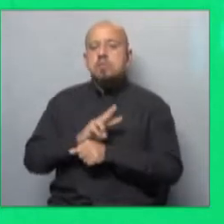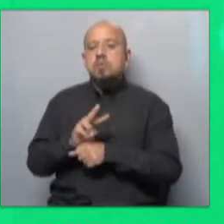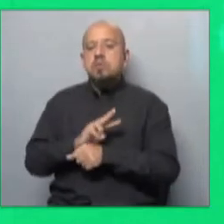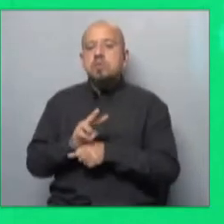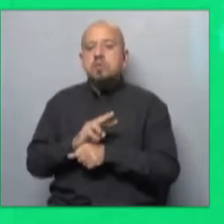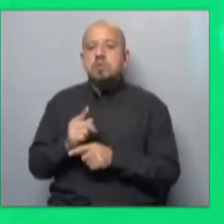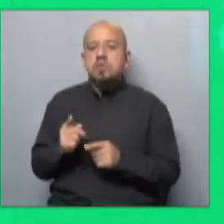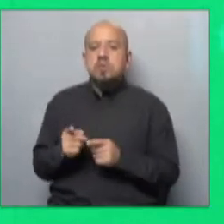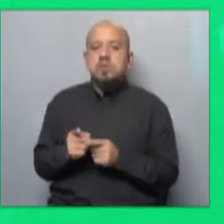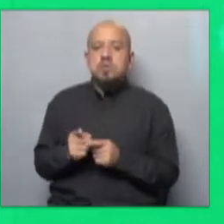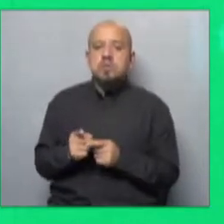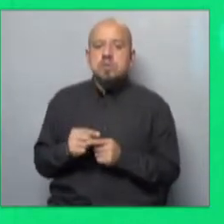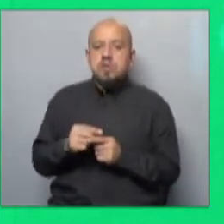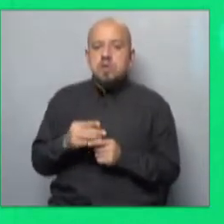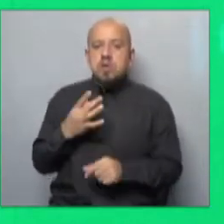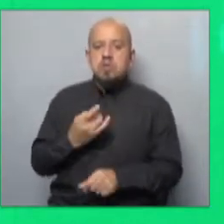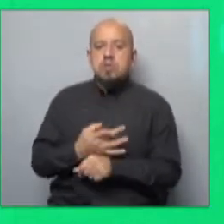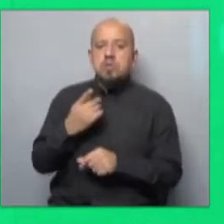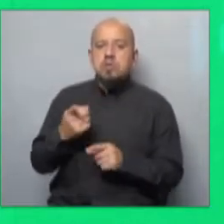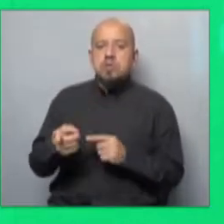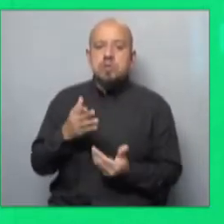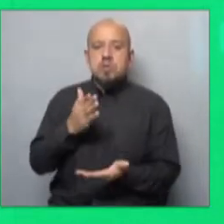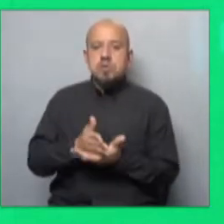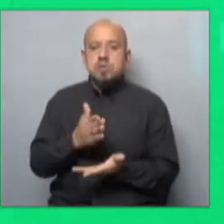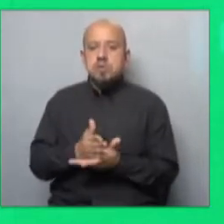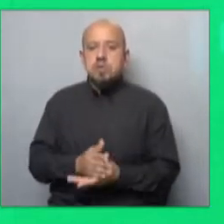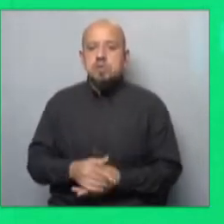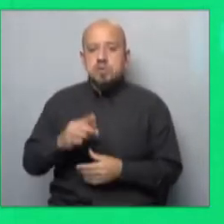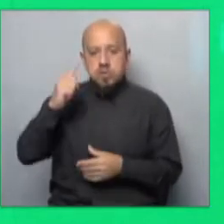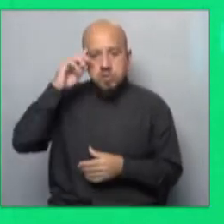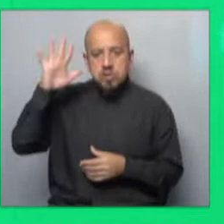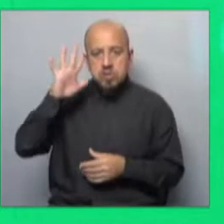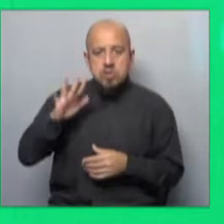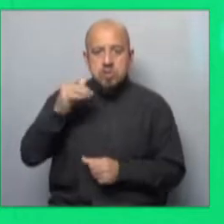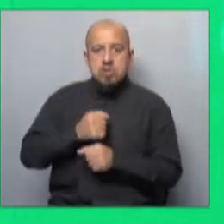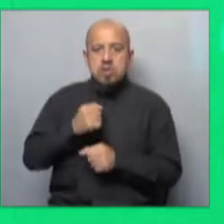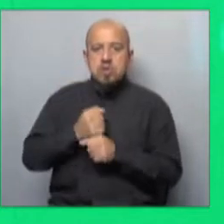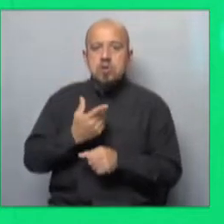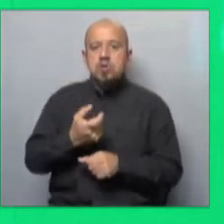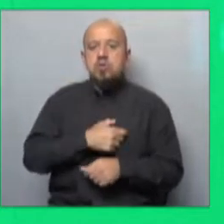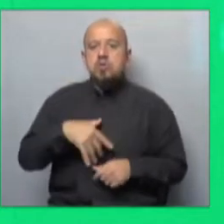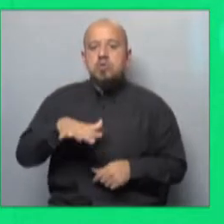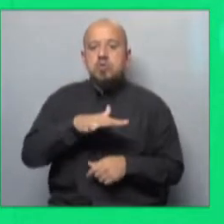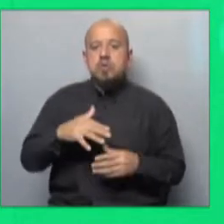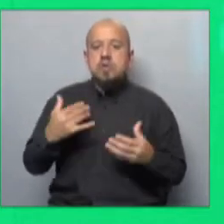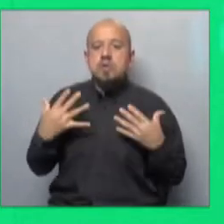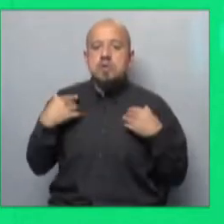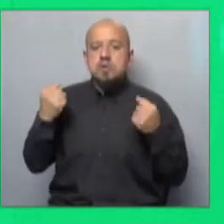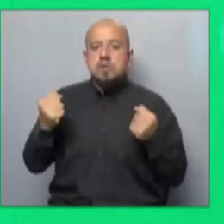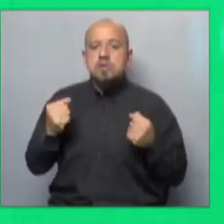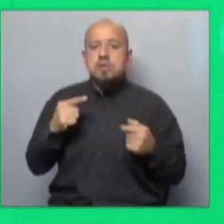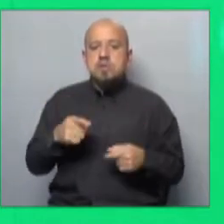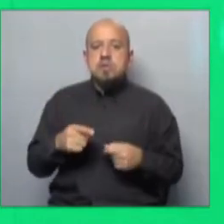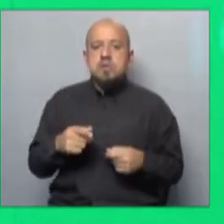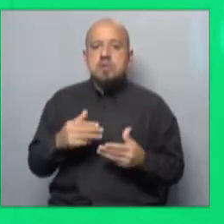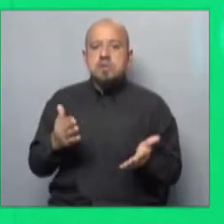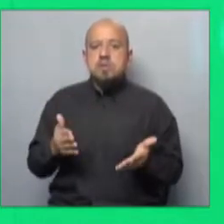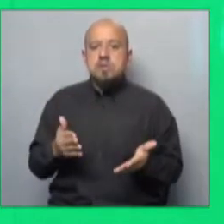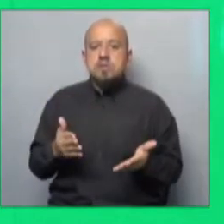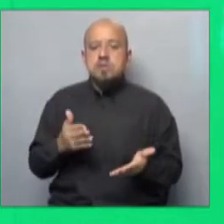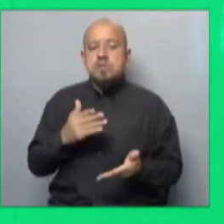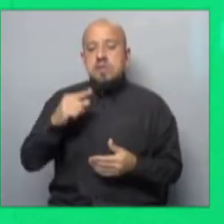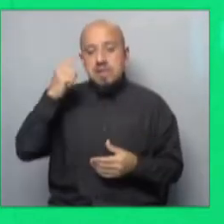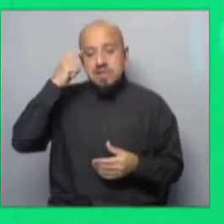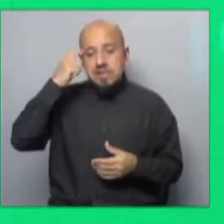interdisciplinario que tiene profesionales del derecho de la psicología del trabajo social y de la salud que brindan asistencia psicosocial